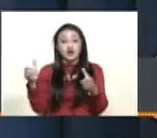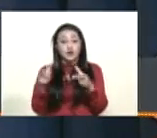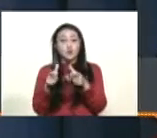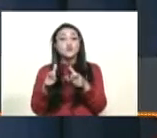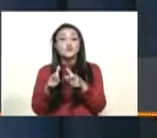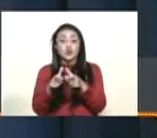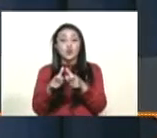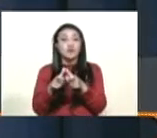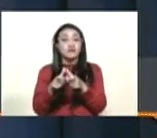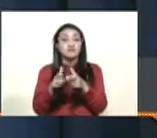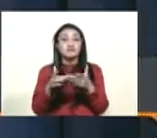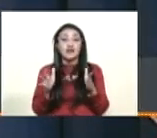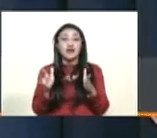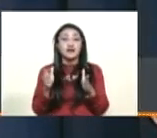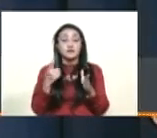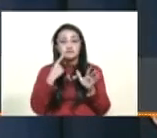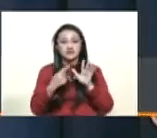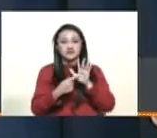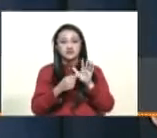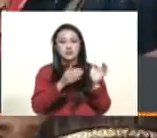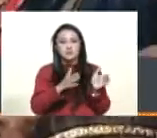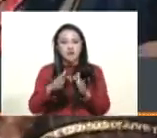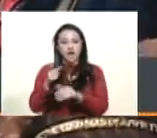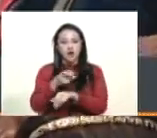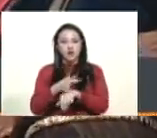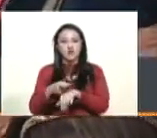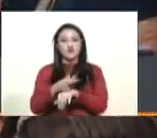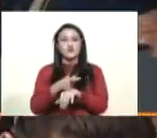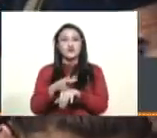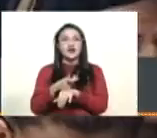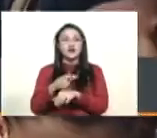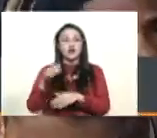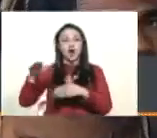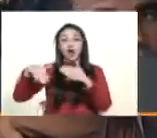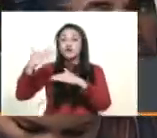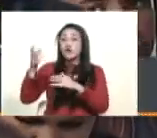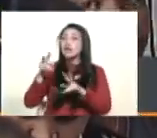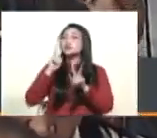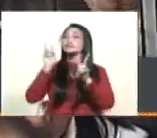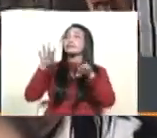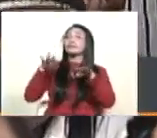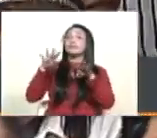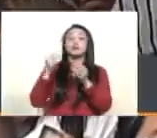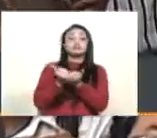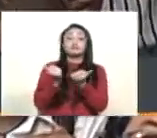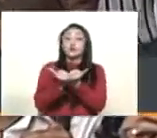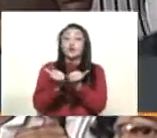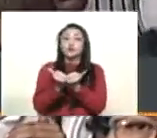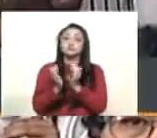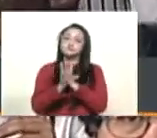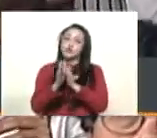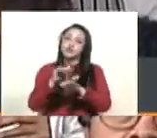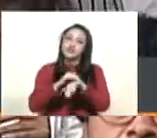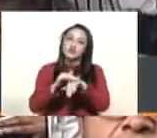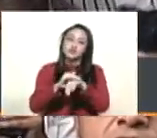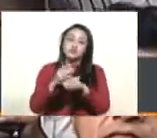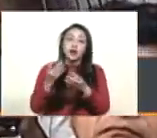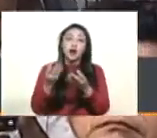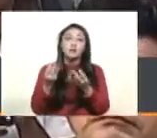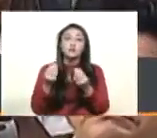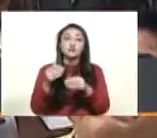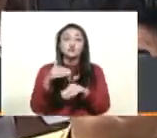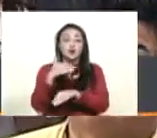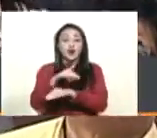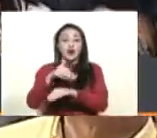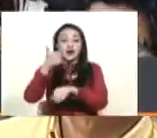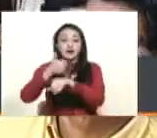tuvieron que ver la presentación del plan de gobierno desde las afueras del poliedro. Ofrecemos nuestras disculpas, pero muchos jefes de calle se